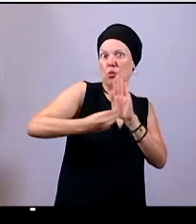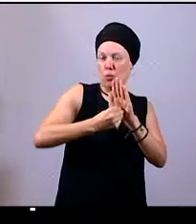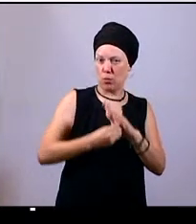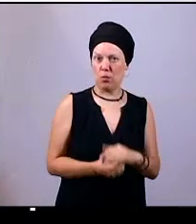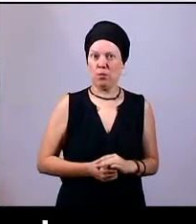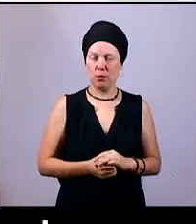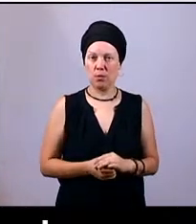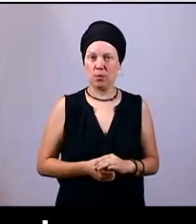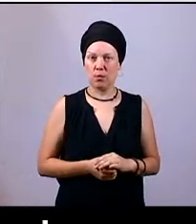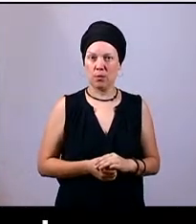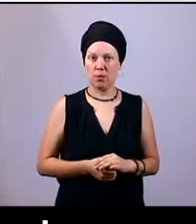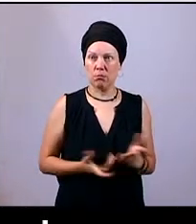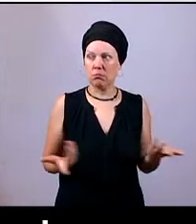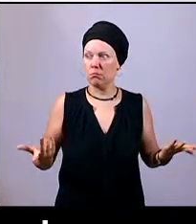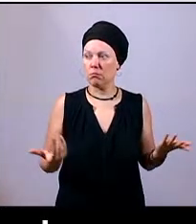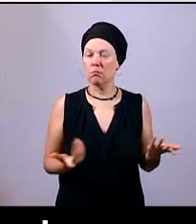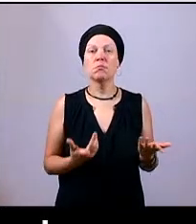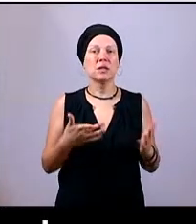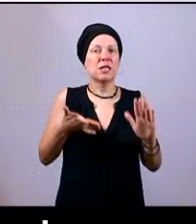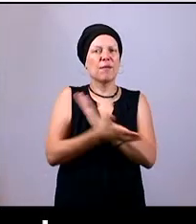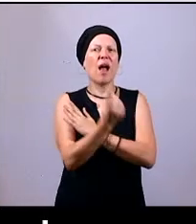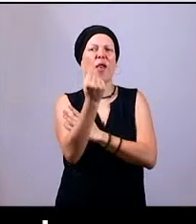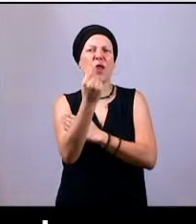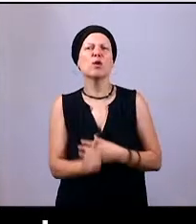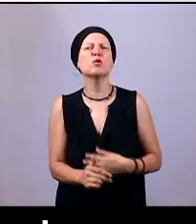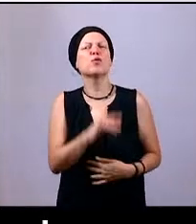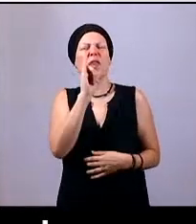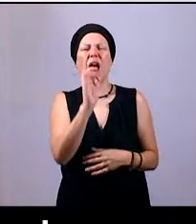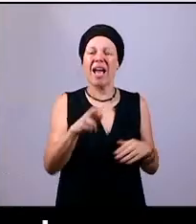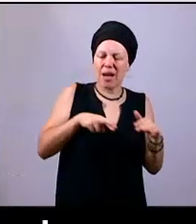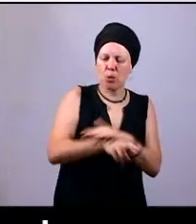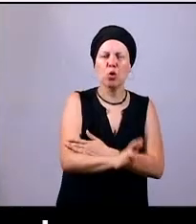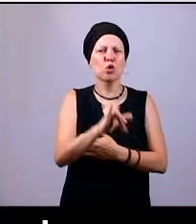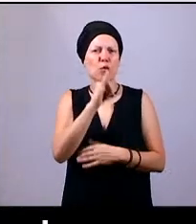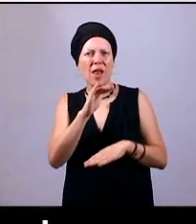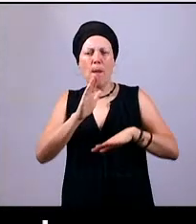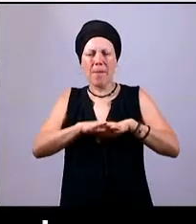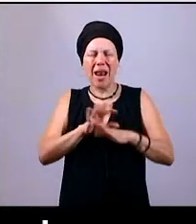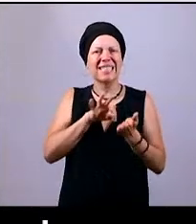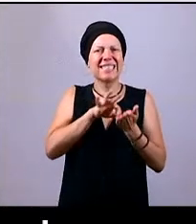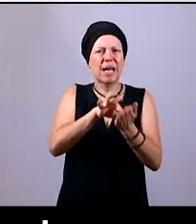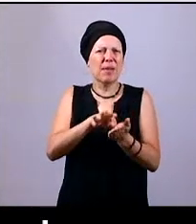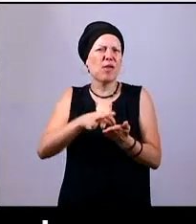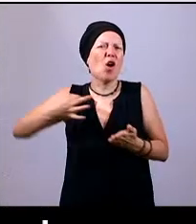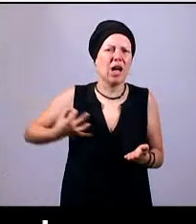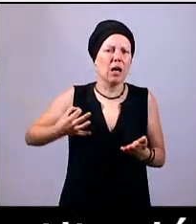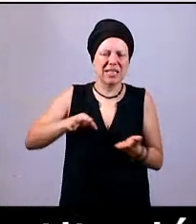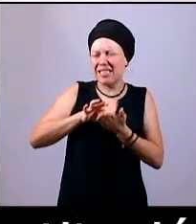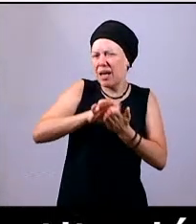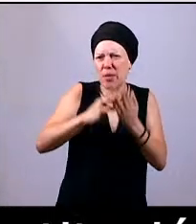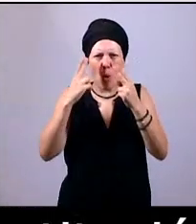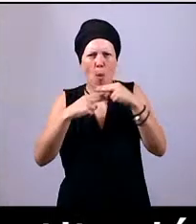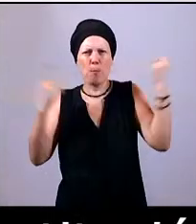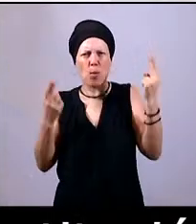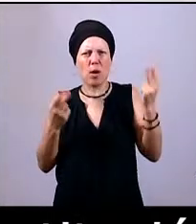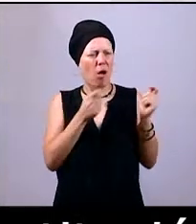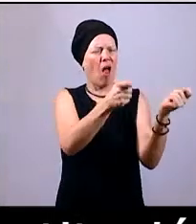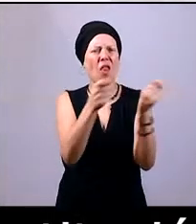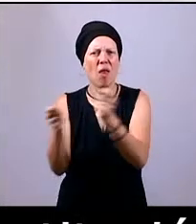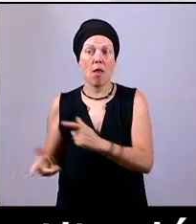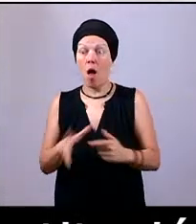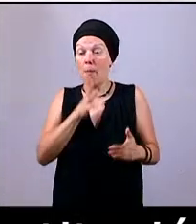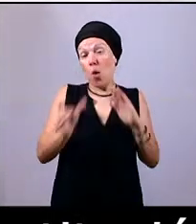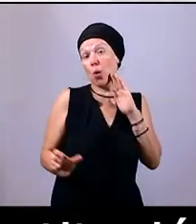española, que es suficiencia financiera. Recursos suficientes para prestar ¿qué? Para prestar los servicios públicos, porque